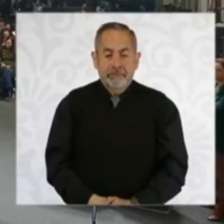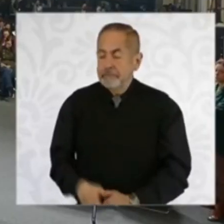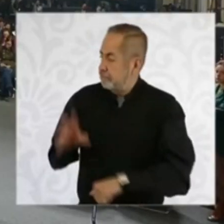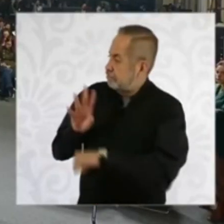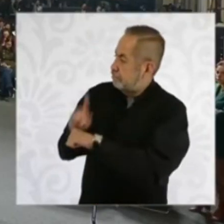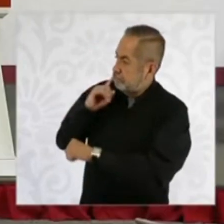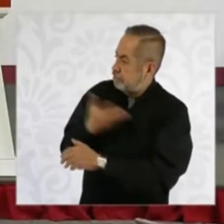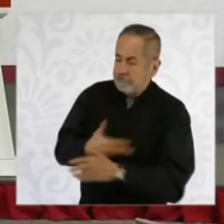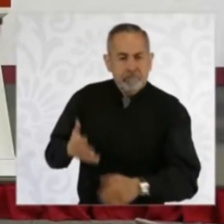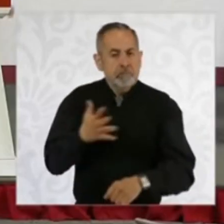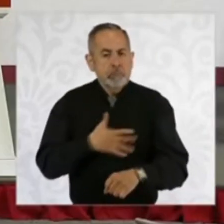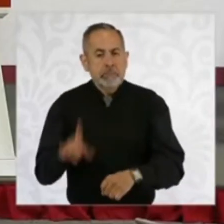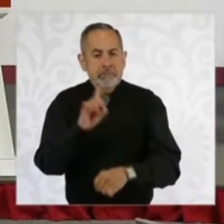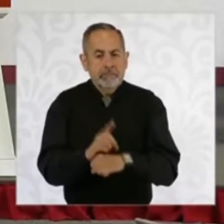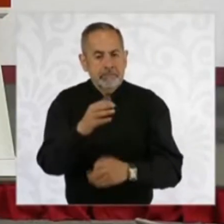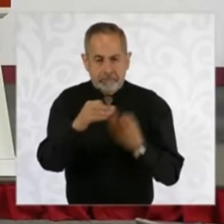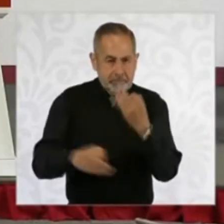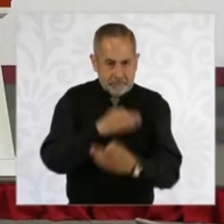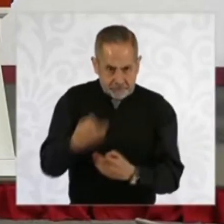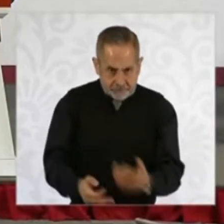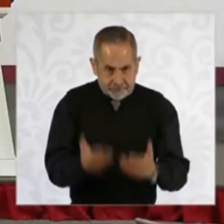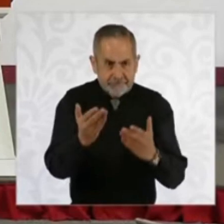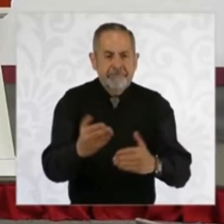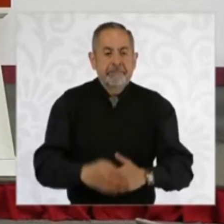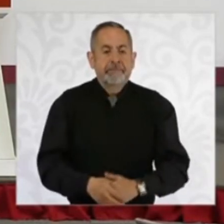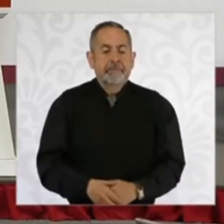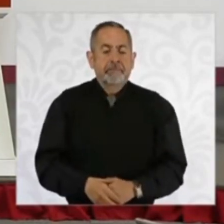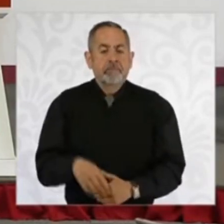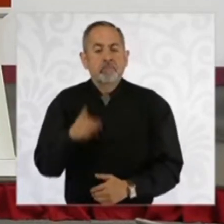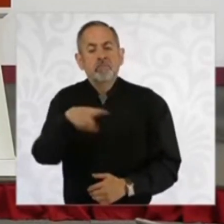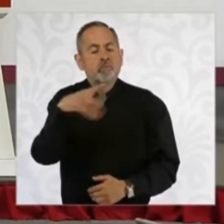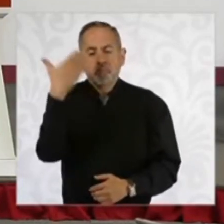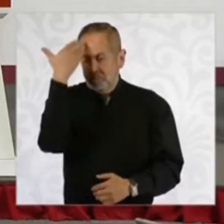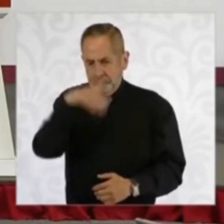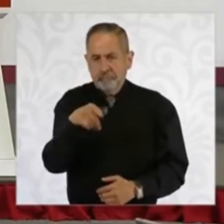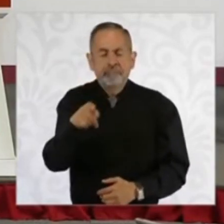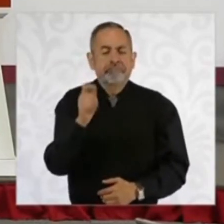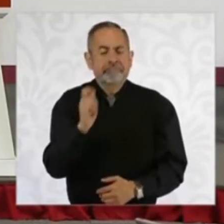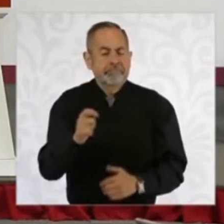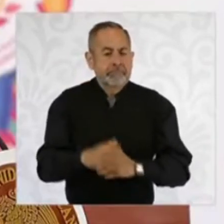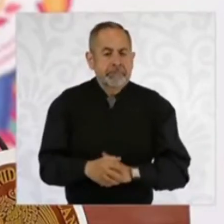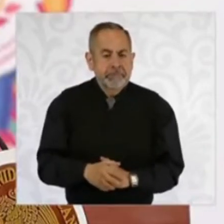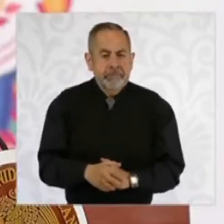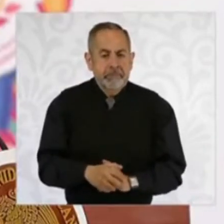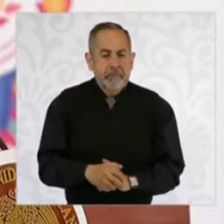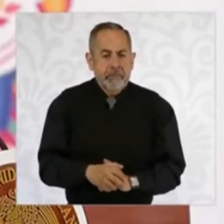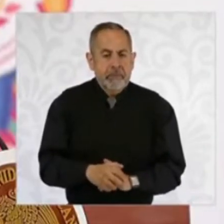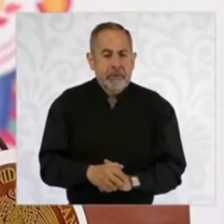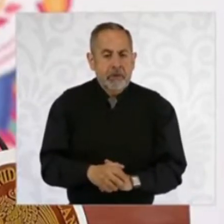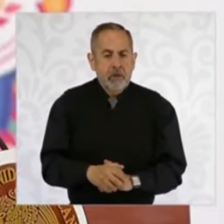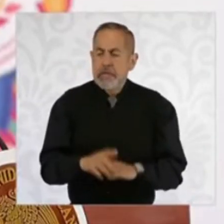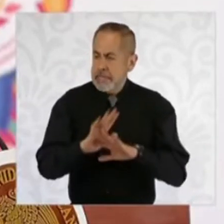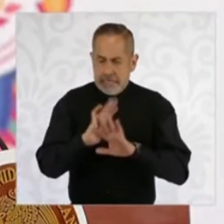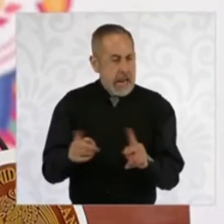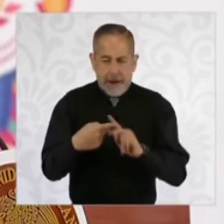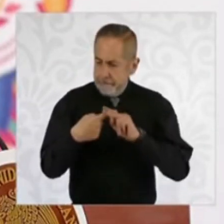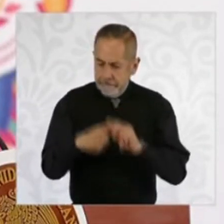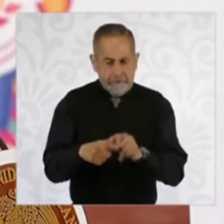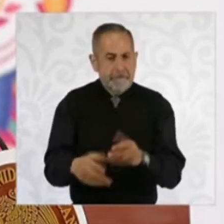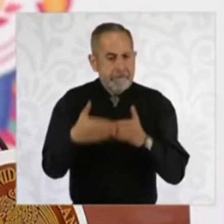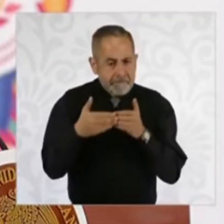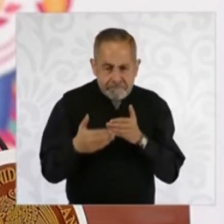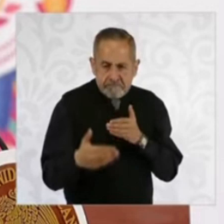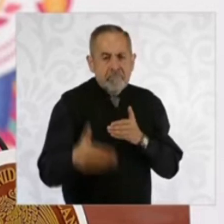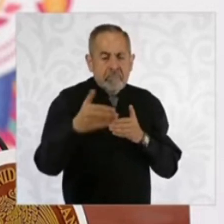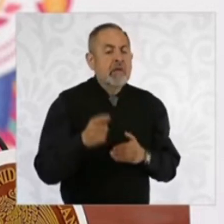Ministro, Presidenta, muy buenos días a todas y a todos. Como ustedes saben, está ya en operación todo